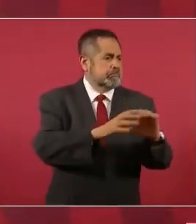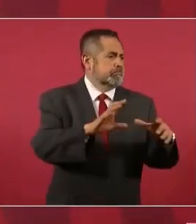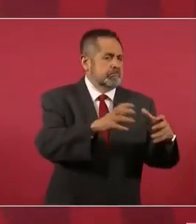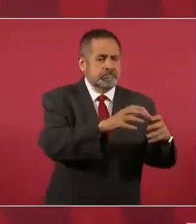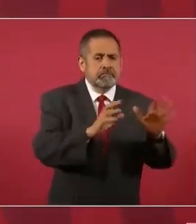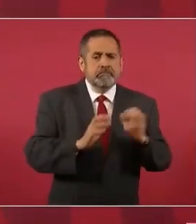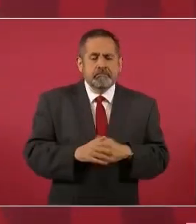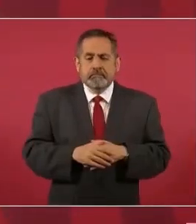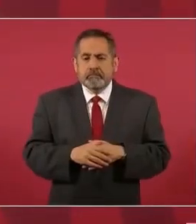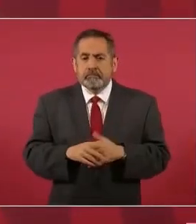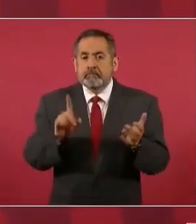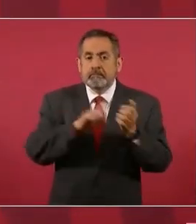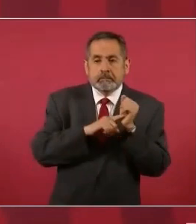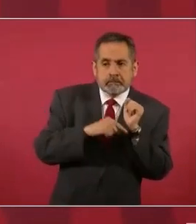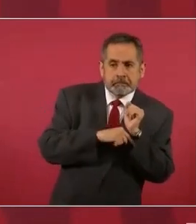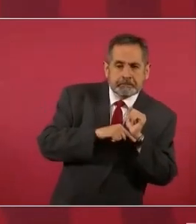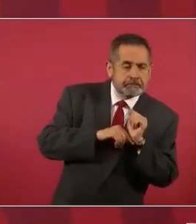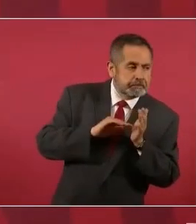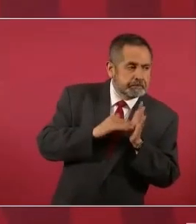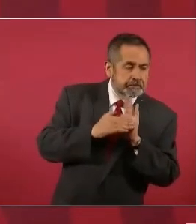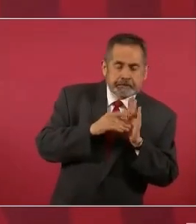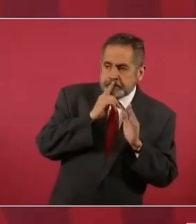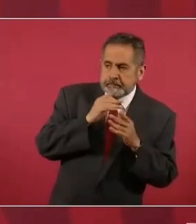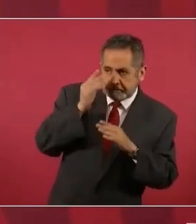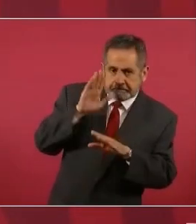que la clandestinidad.